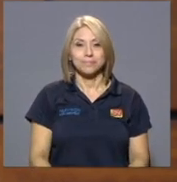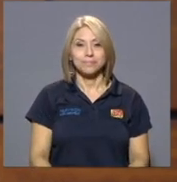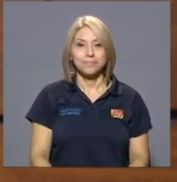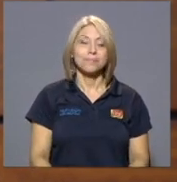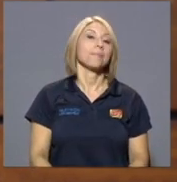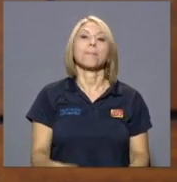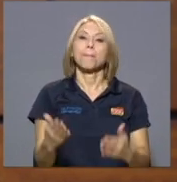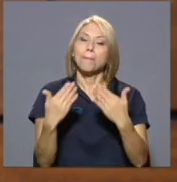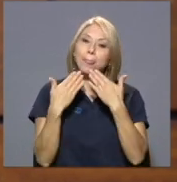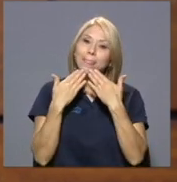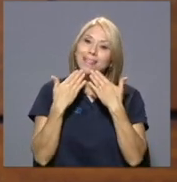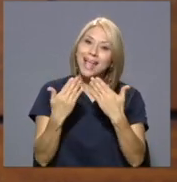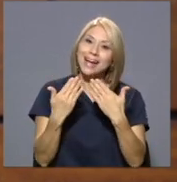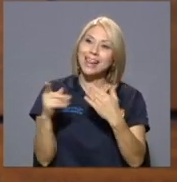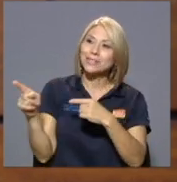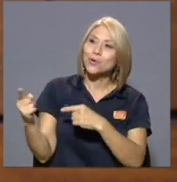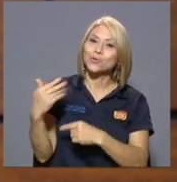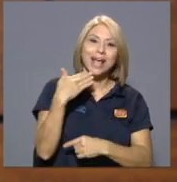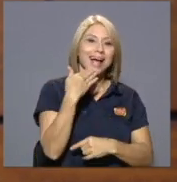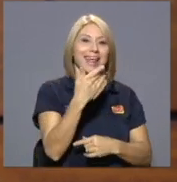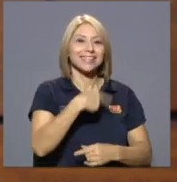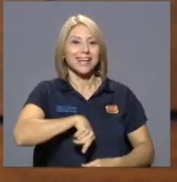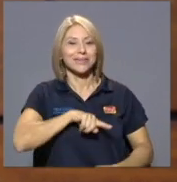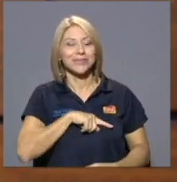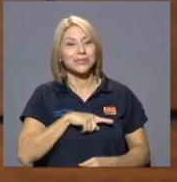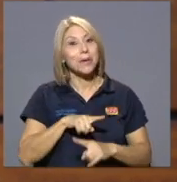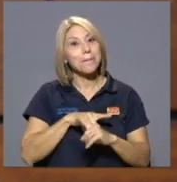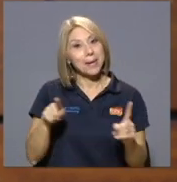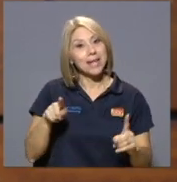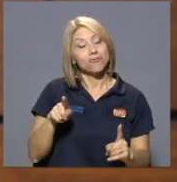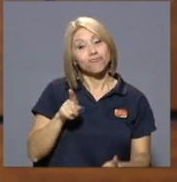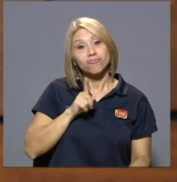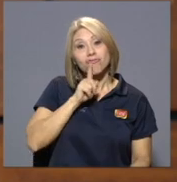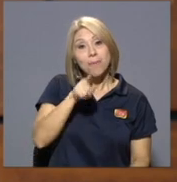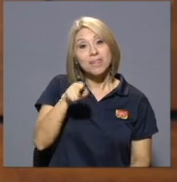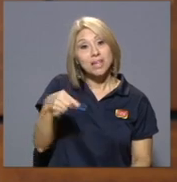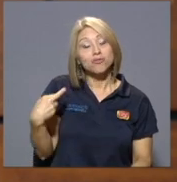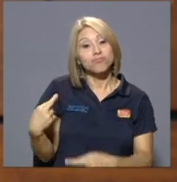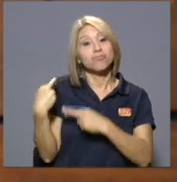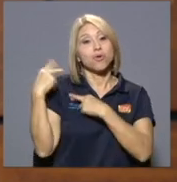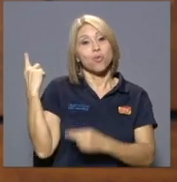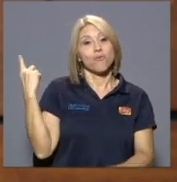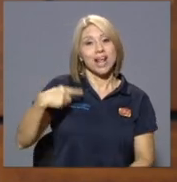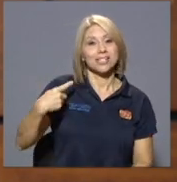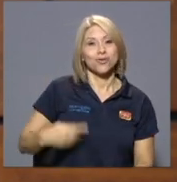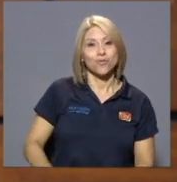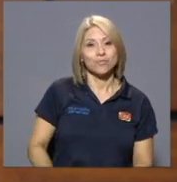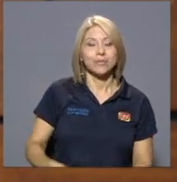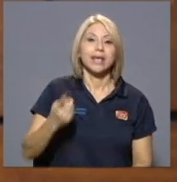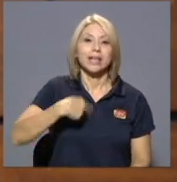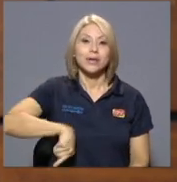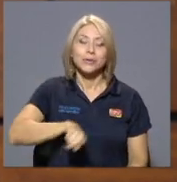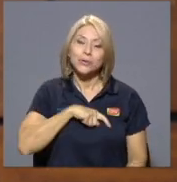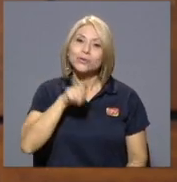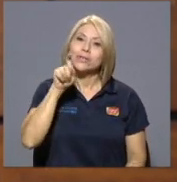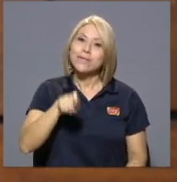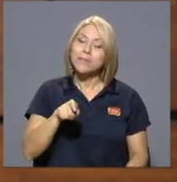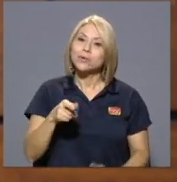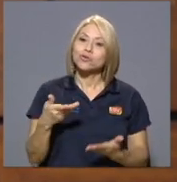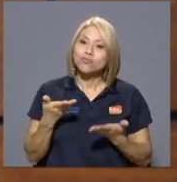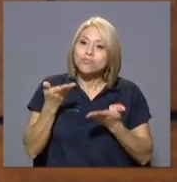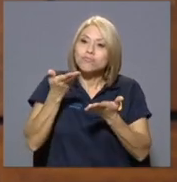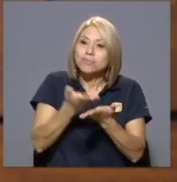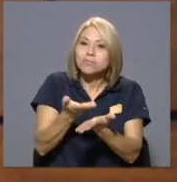le agradezco que nos agradezca, pero es una obligación, es una Claro. obligación y creo que cada vez más tenemos que presentar estos